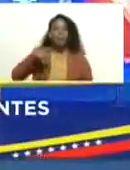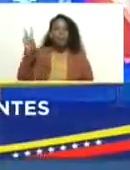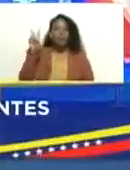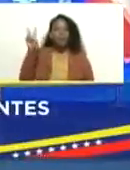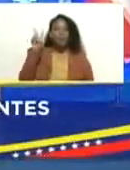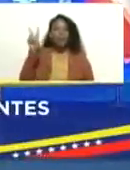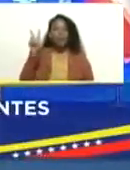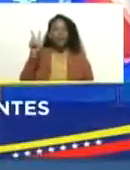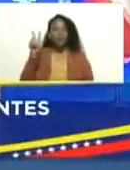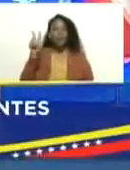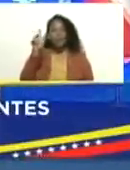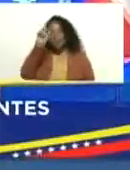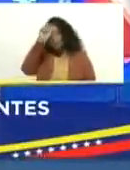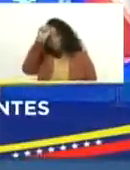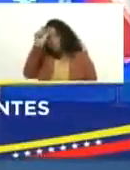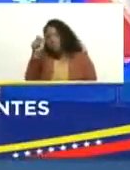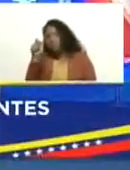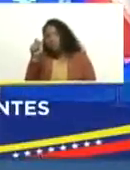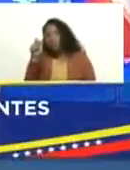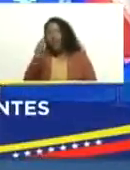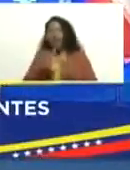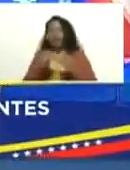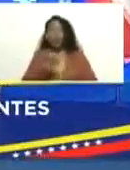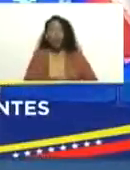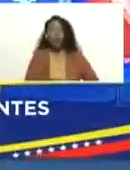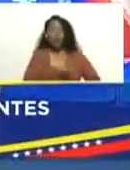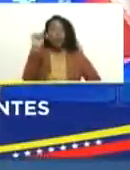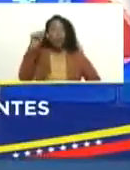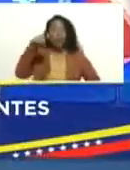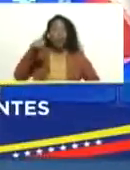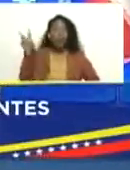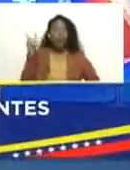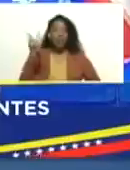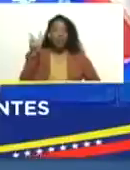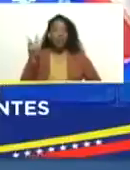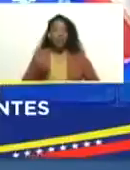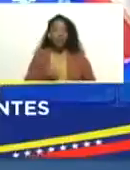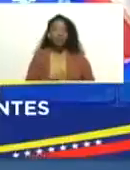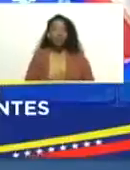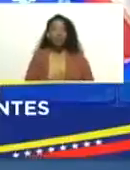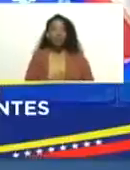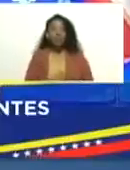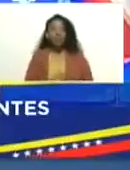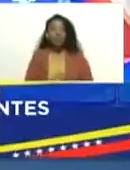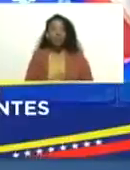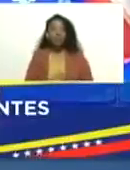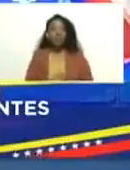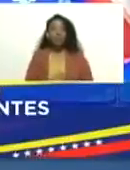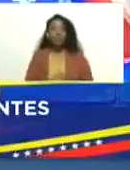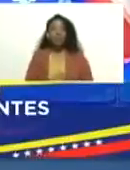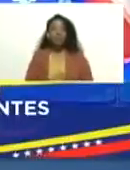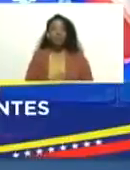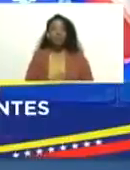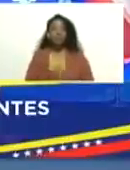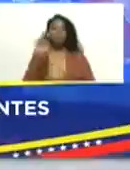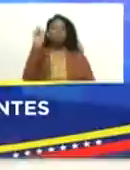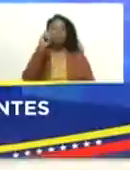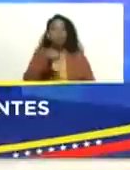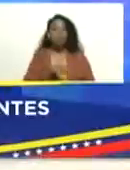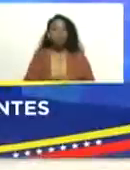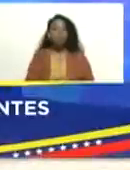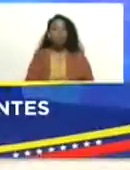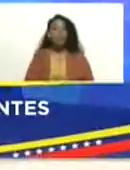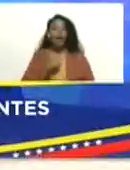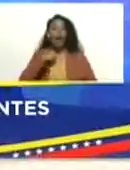rindo honor y homenaje a todos los libertadores, luchadores y los próceres de la República Bolivariana de Venezuela, y también